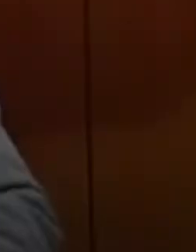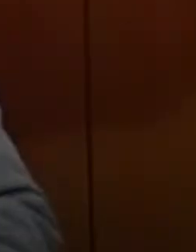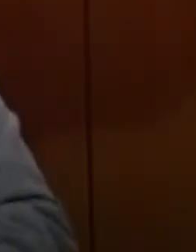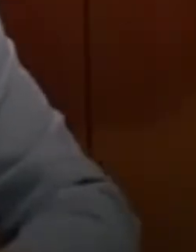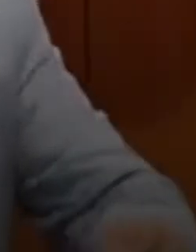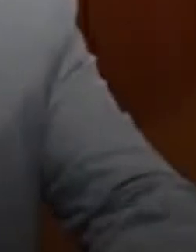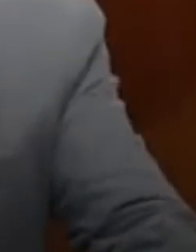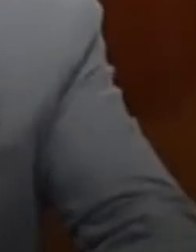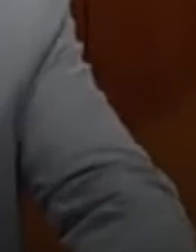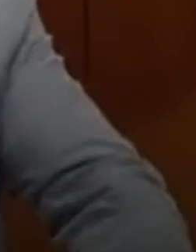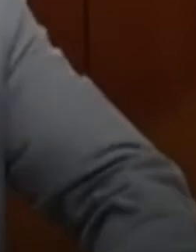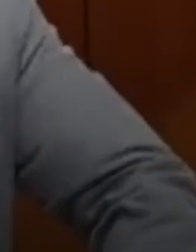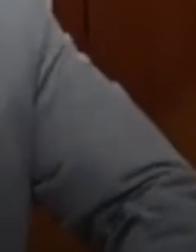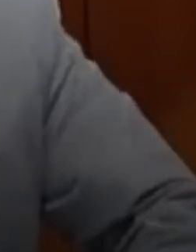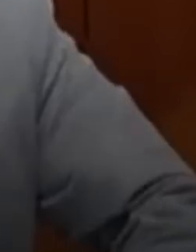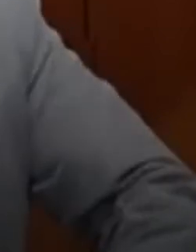gobernador.